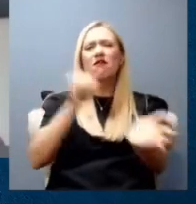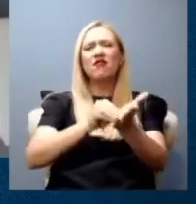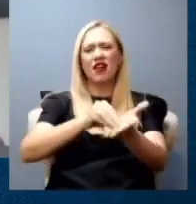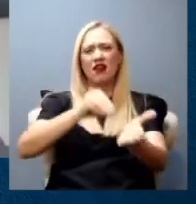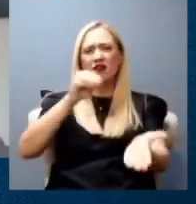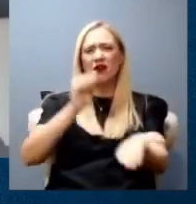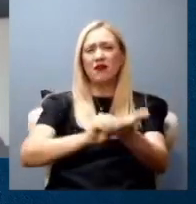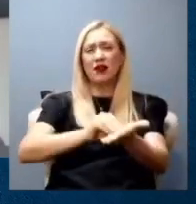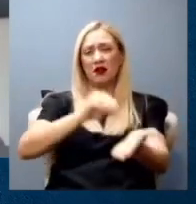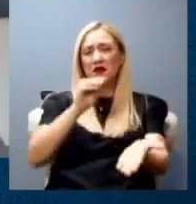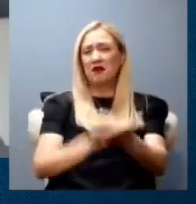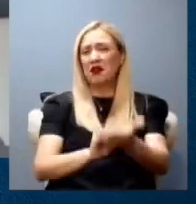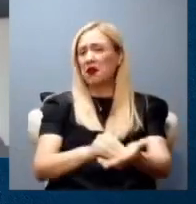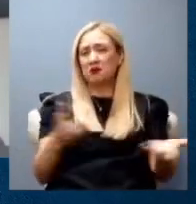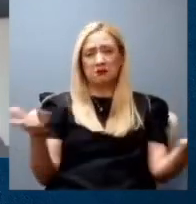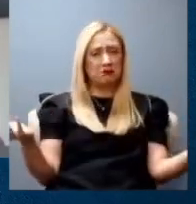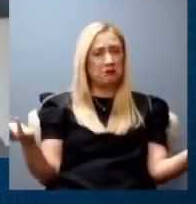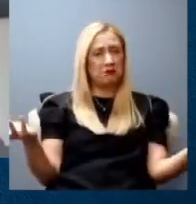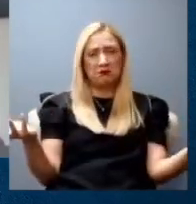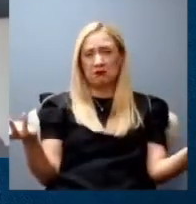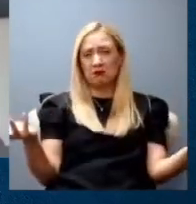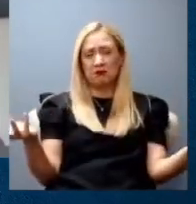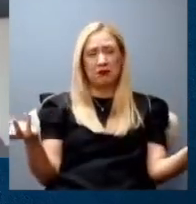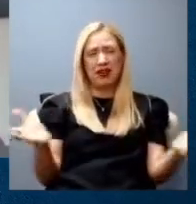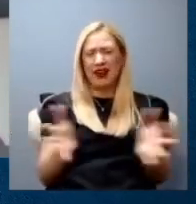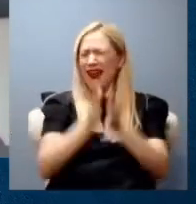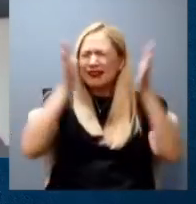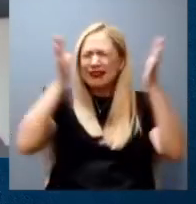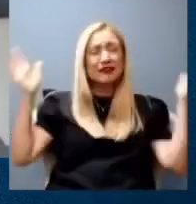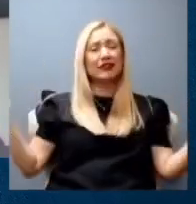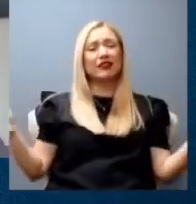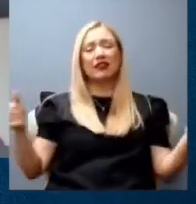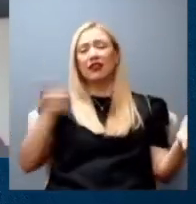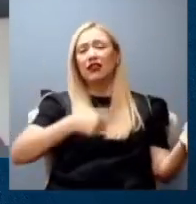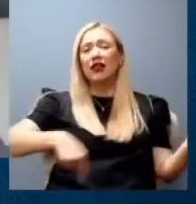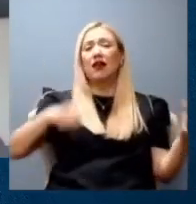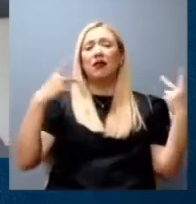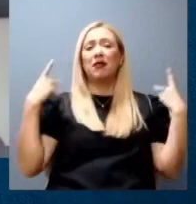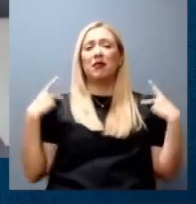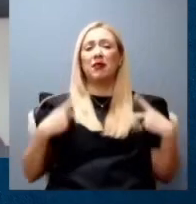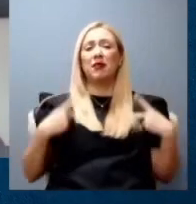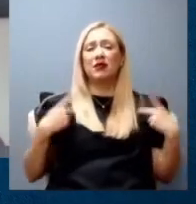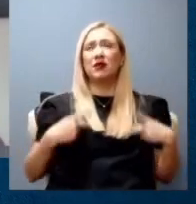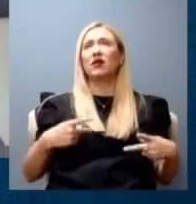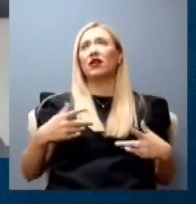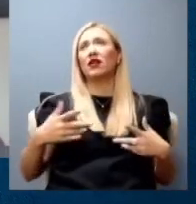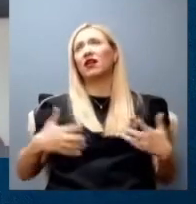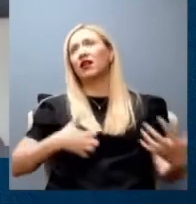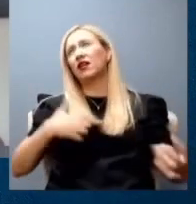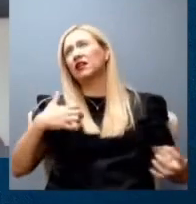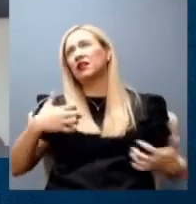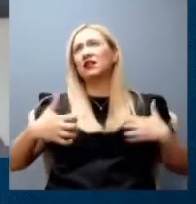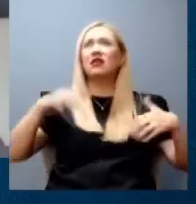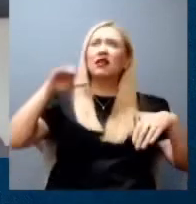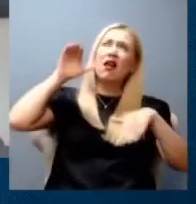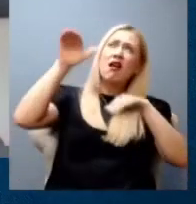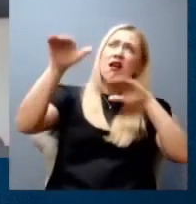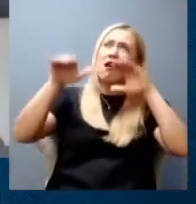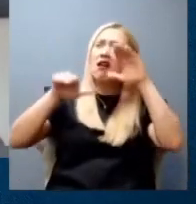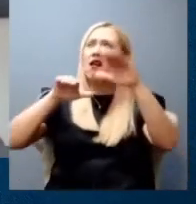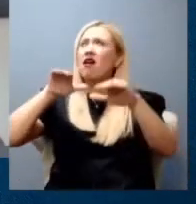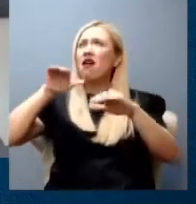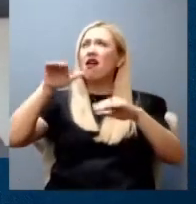unos más que en otros, pero existe una demanda de las víctimas por que los